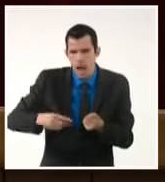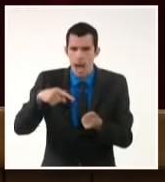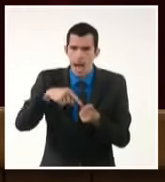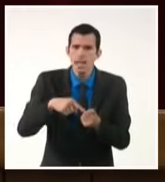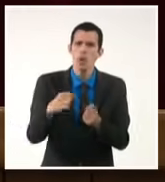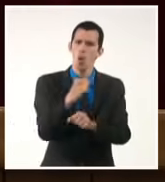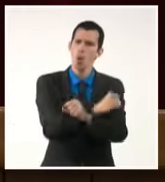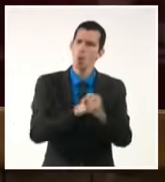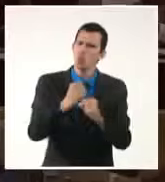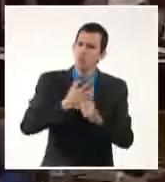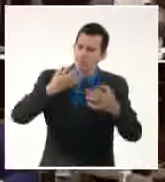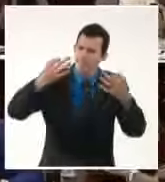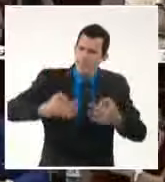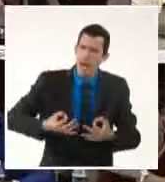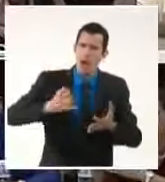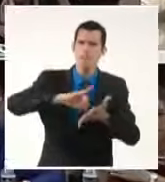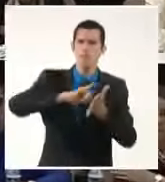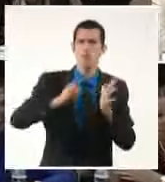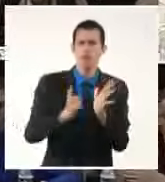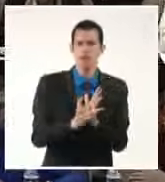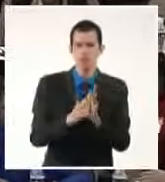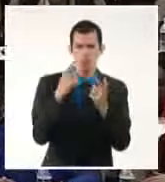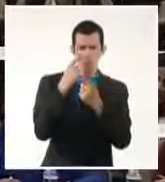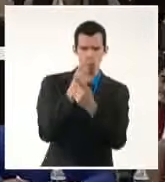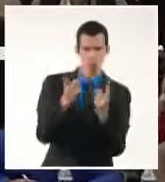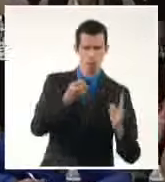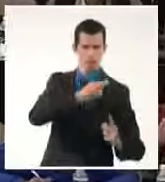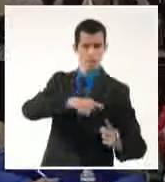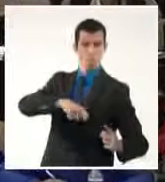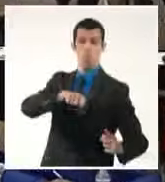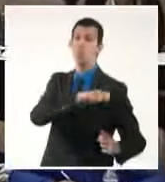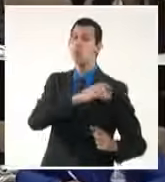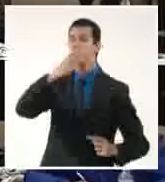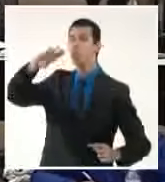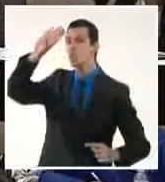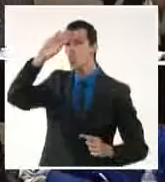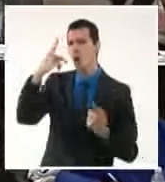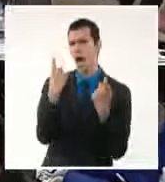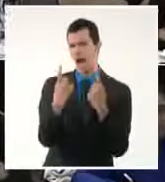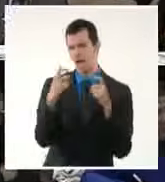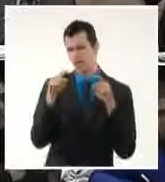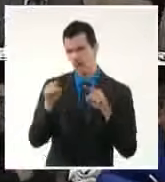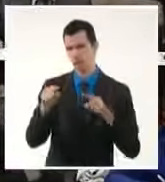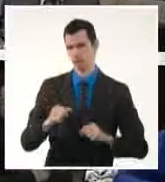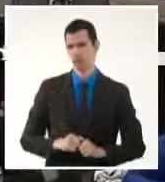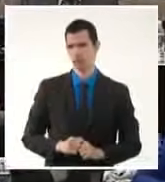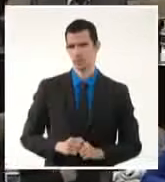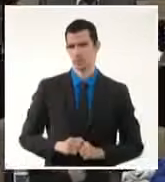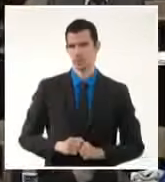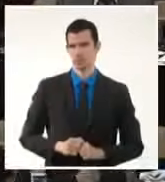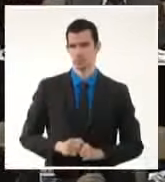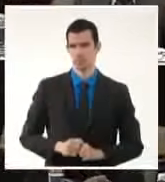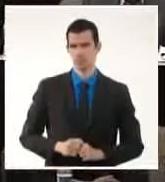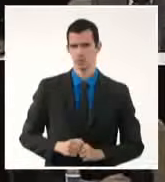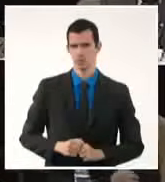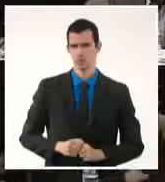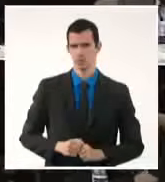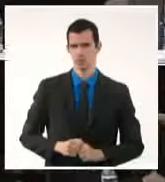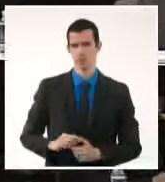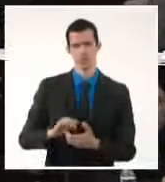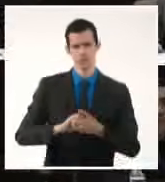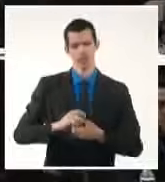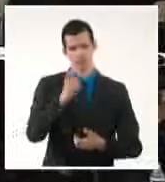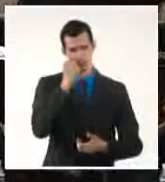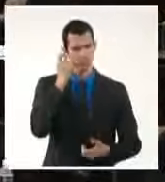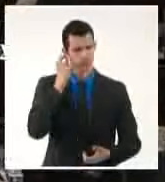financieros disponibles. Diputadas y diputados, a partir del esfuerzo personal y colectivo, mirando